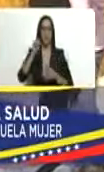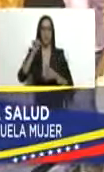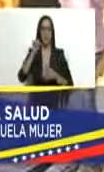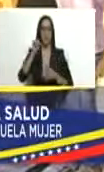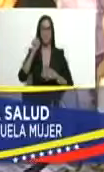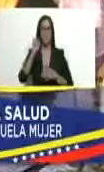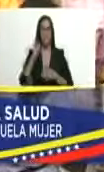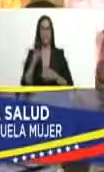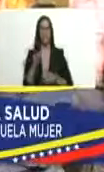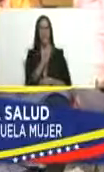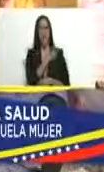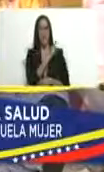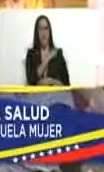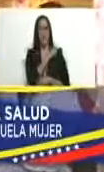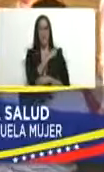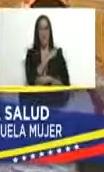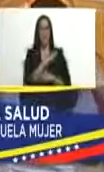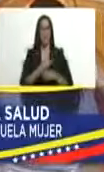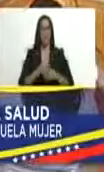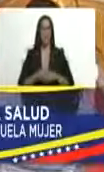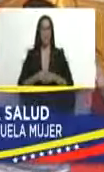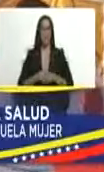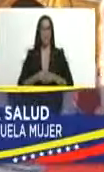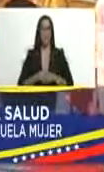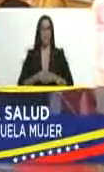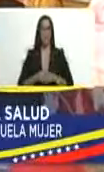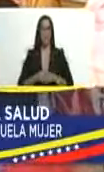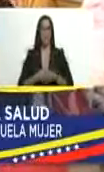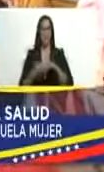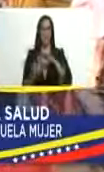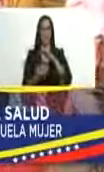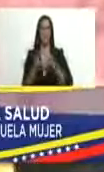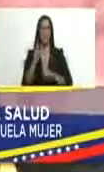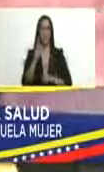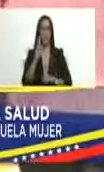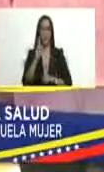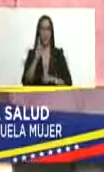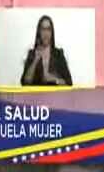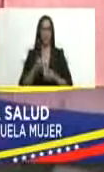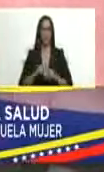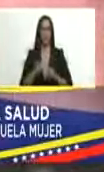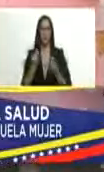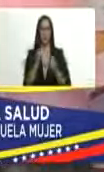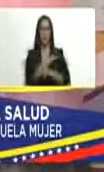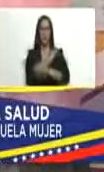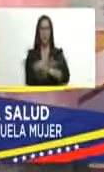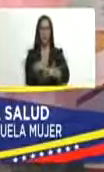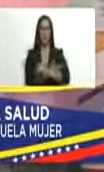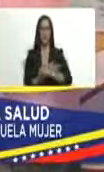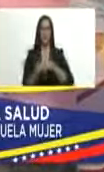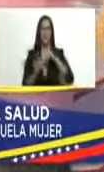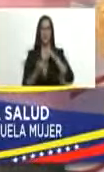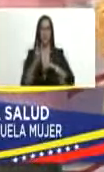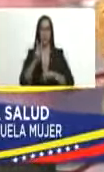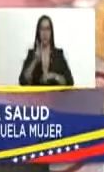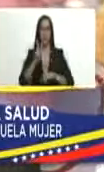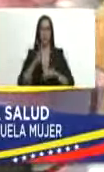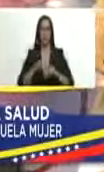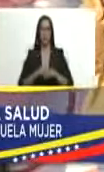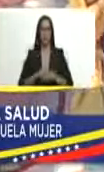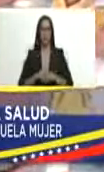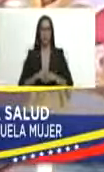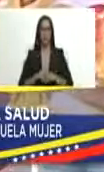jefa de el vértice número uno. Mucha fuerza, pues. Vértice número dos. Deli.